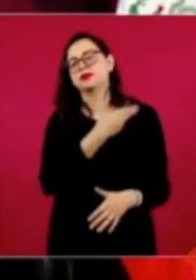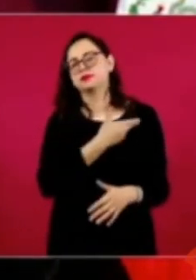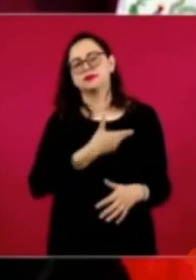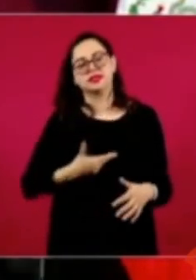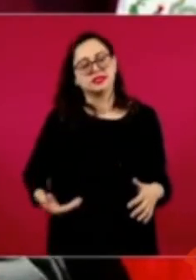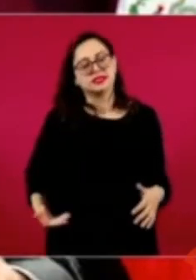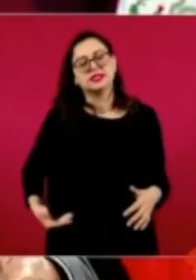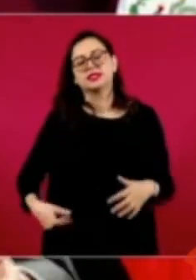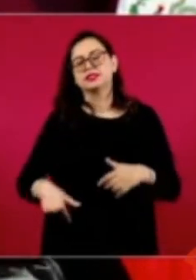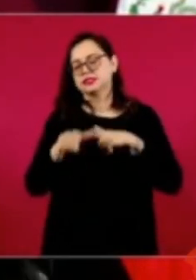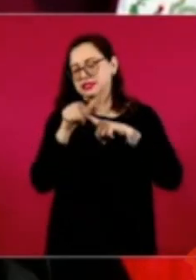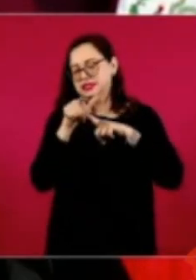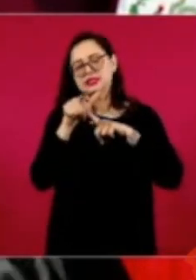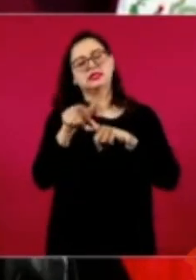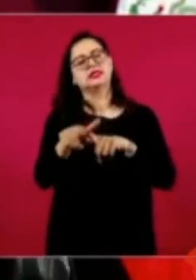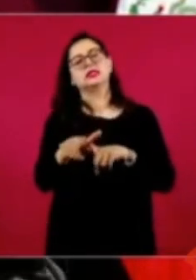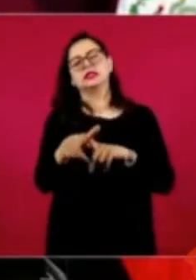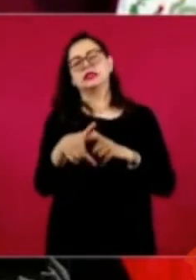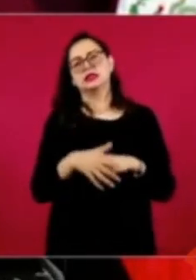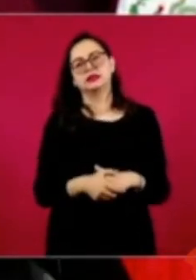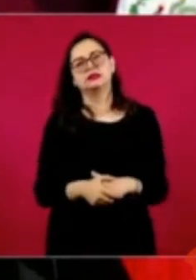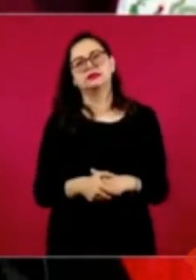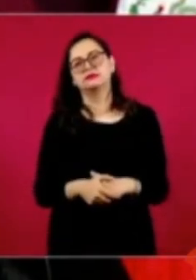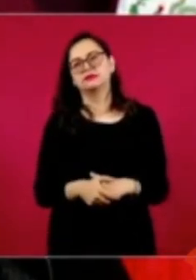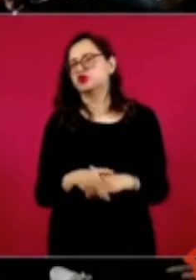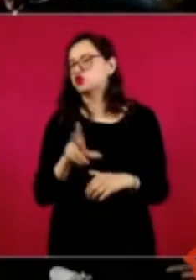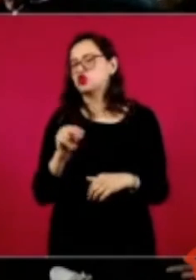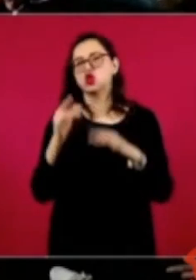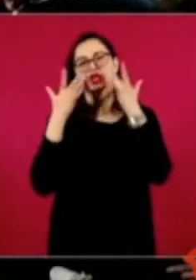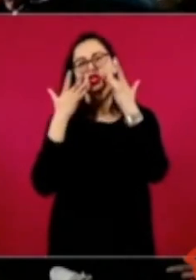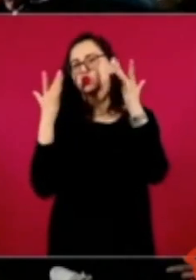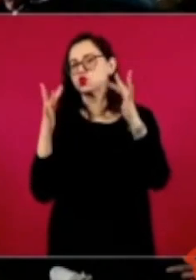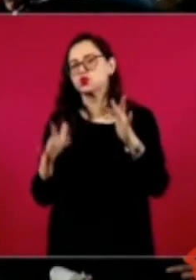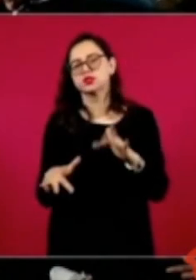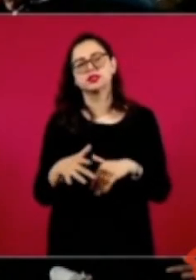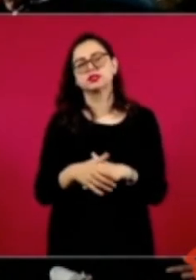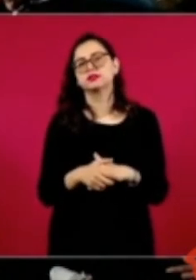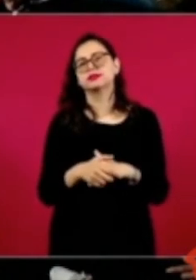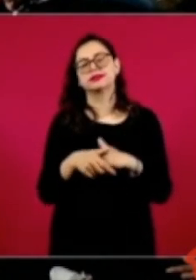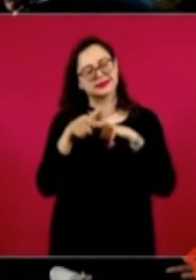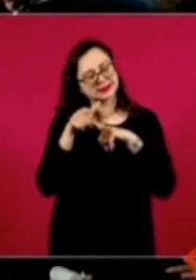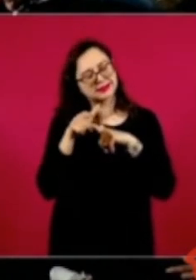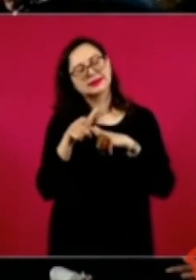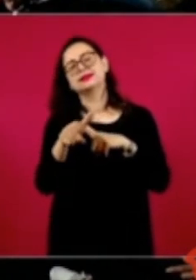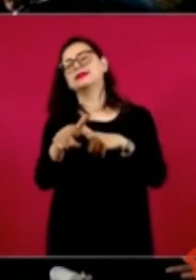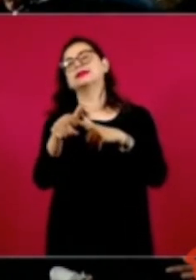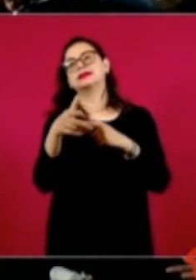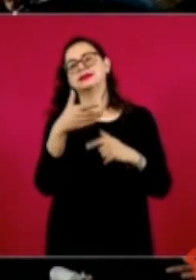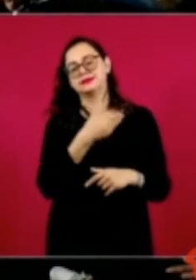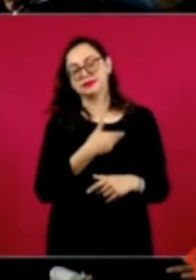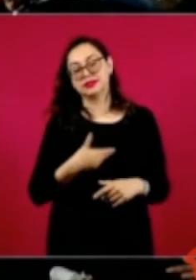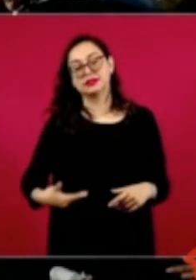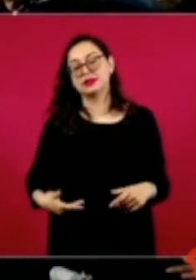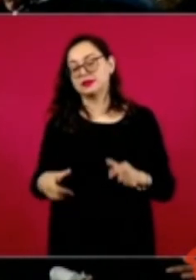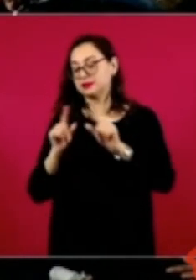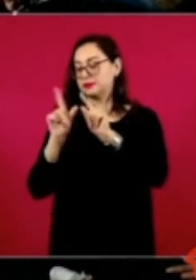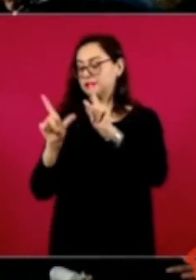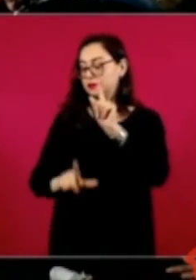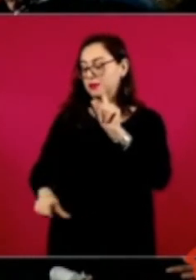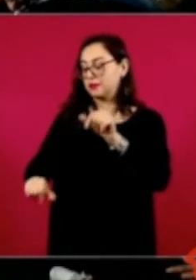Que se siguiera sacrificando por el bien del país, porque si no, se iba a perder